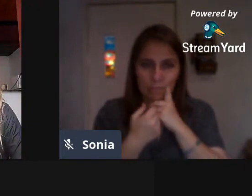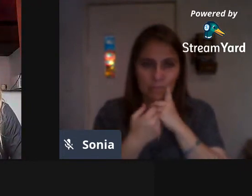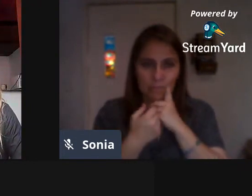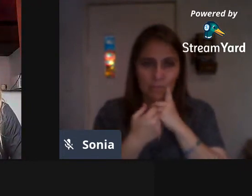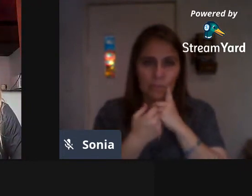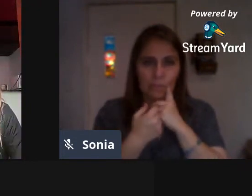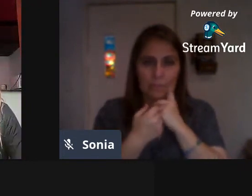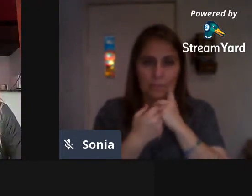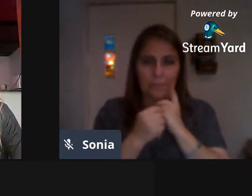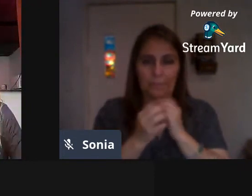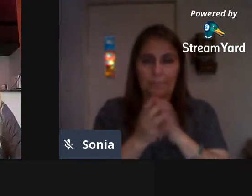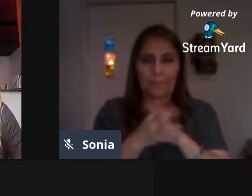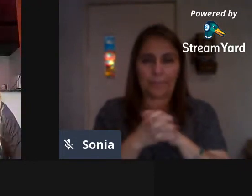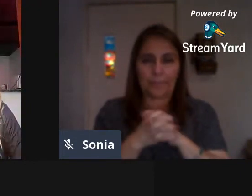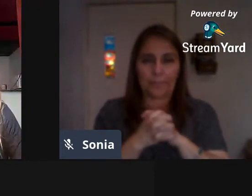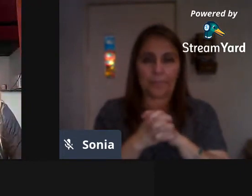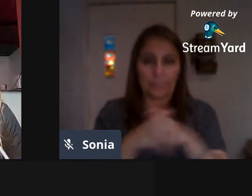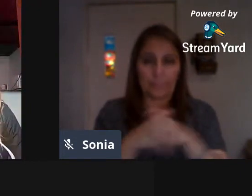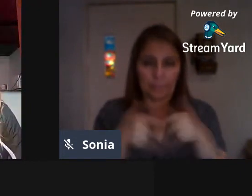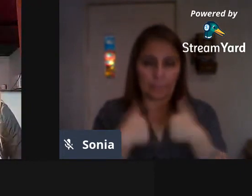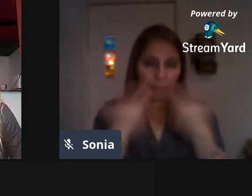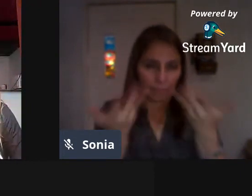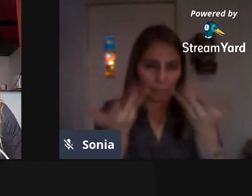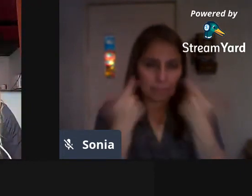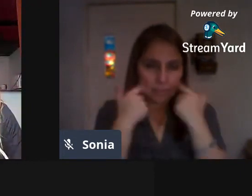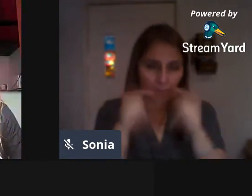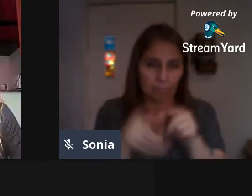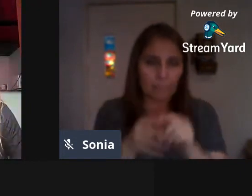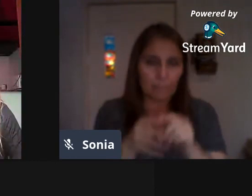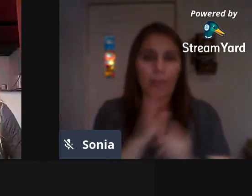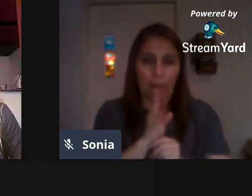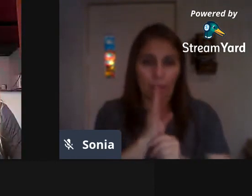dale ayote school háblanos ahí